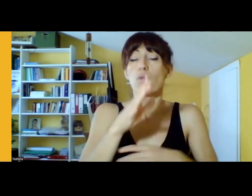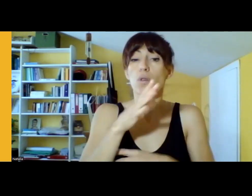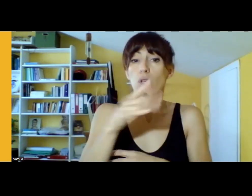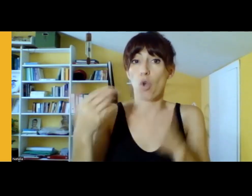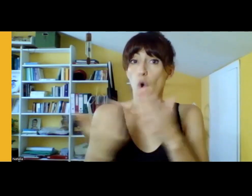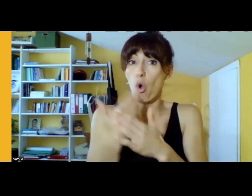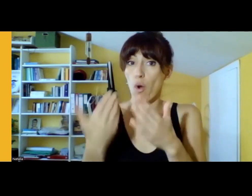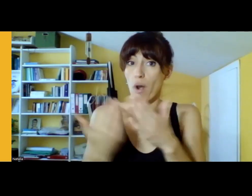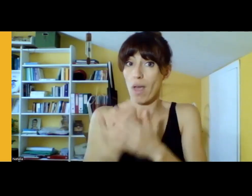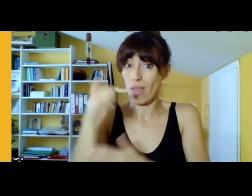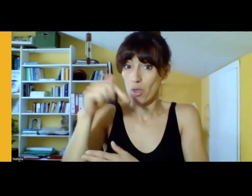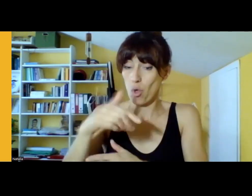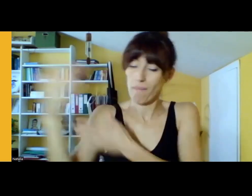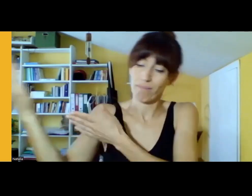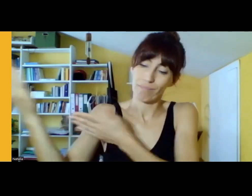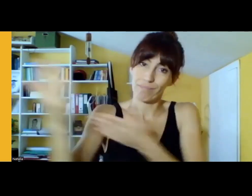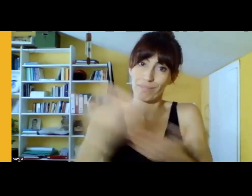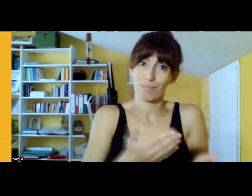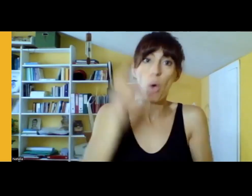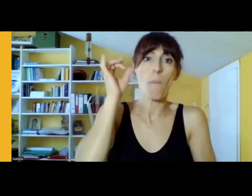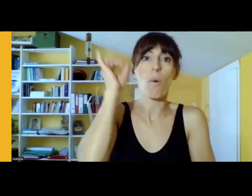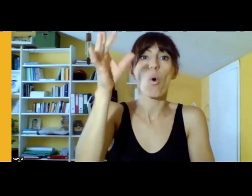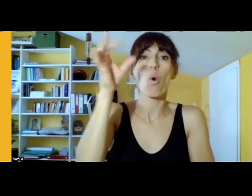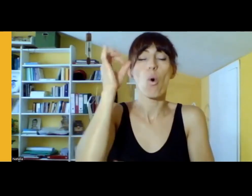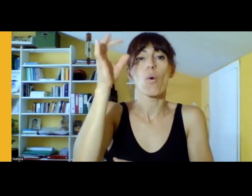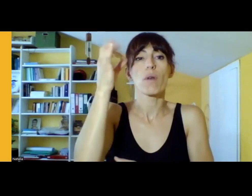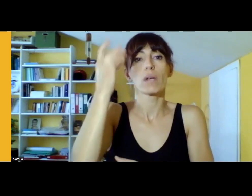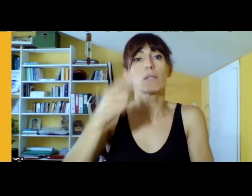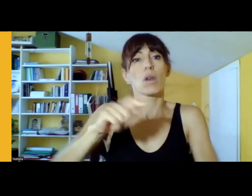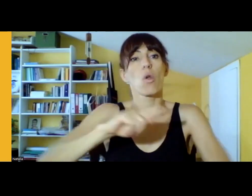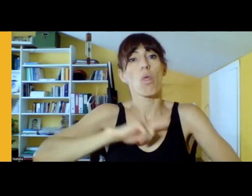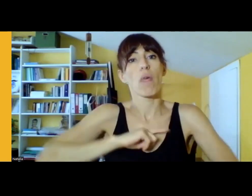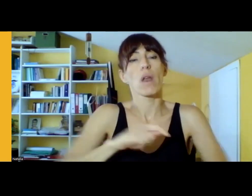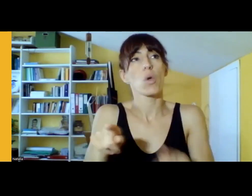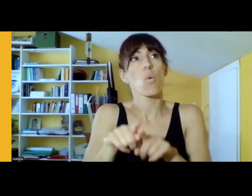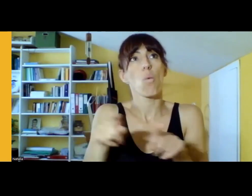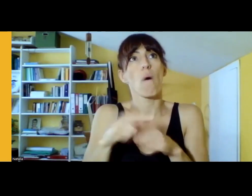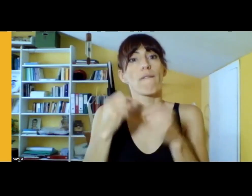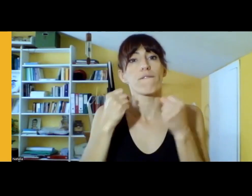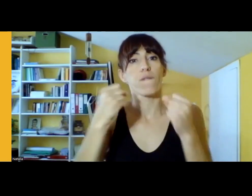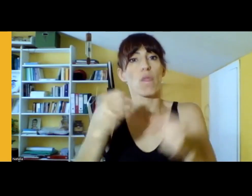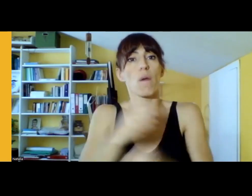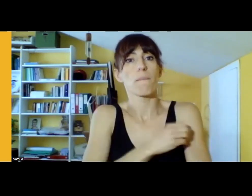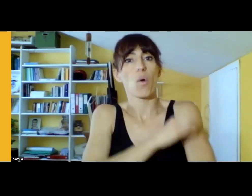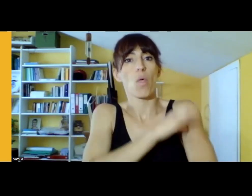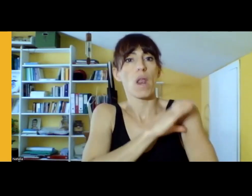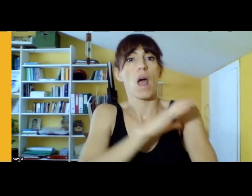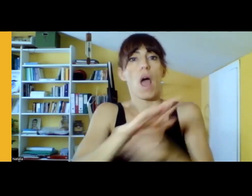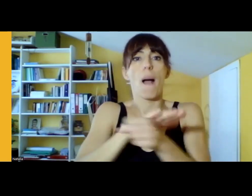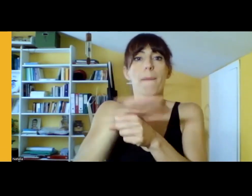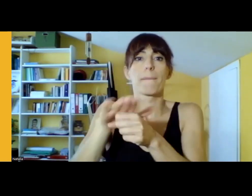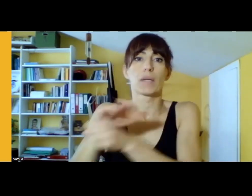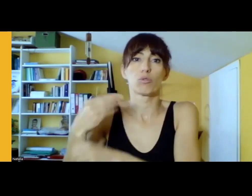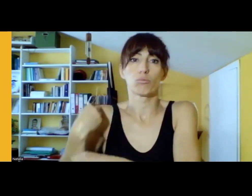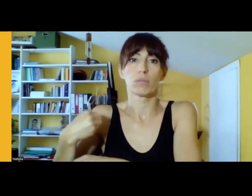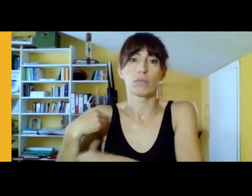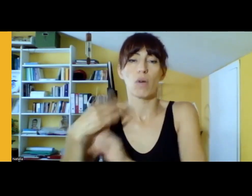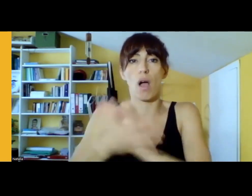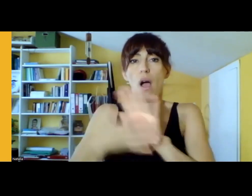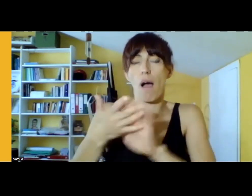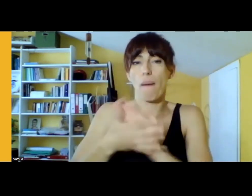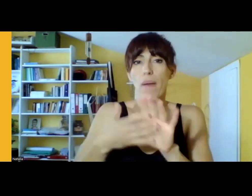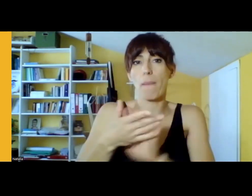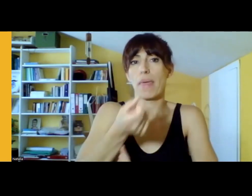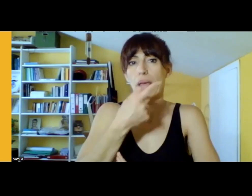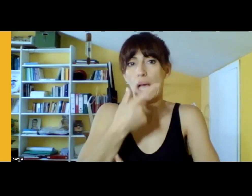a participar a ponentes que nos van a fortalecer y que nos van a empoderar en estos ámbitos. Vamos a hablar de